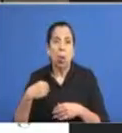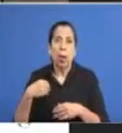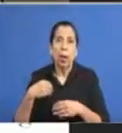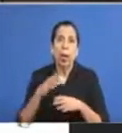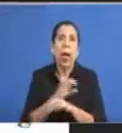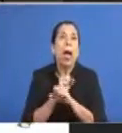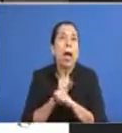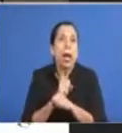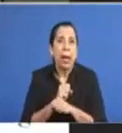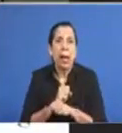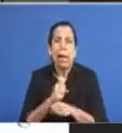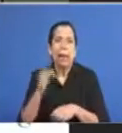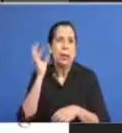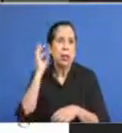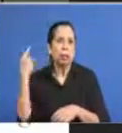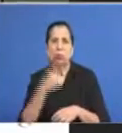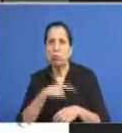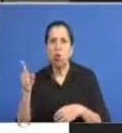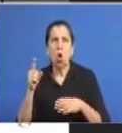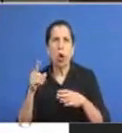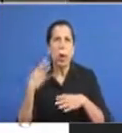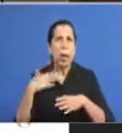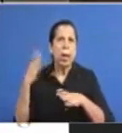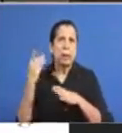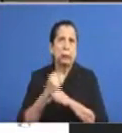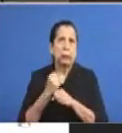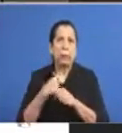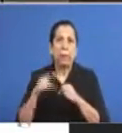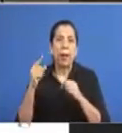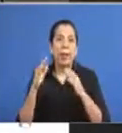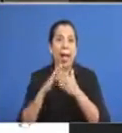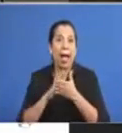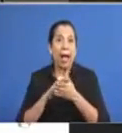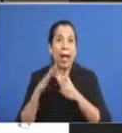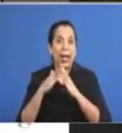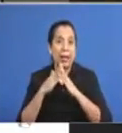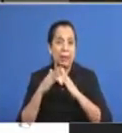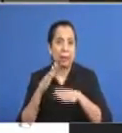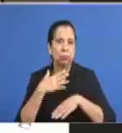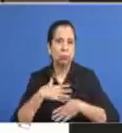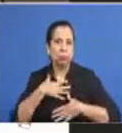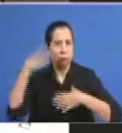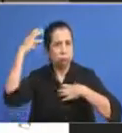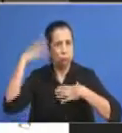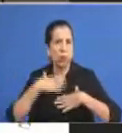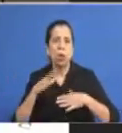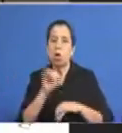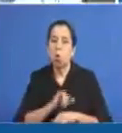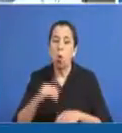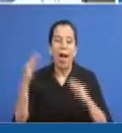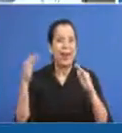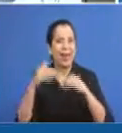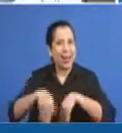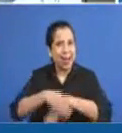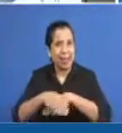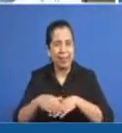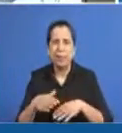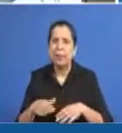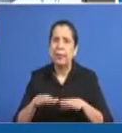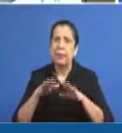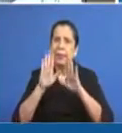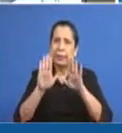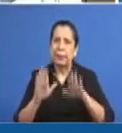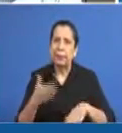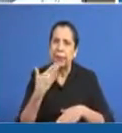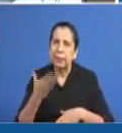al baño y nos bañan apenas que llegamos. Así mismo tenemos que tomar en la calle todas las precauciones. Excelente mensaje, señor director.